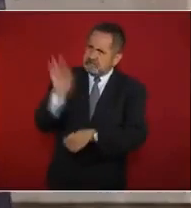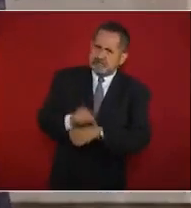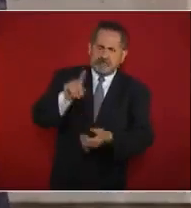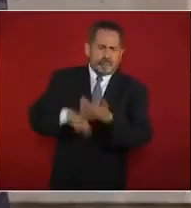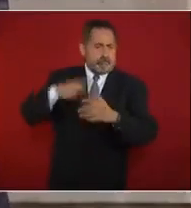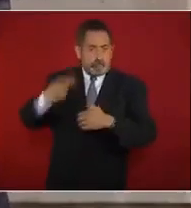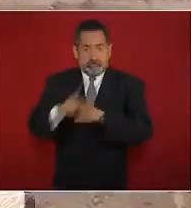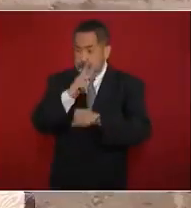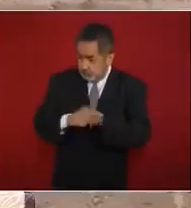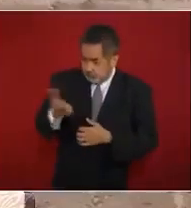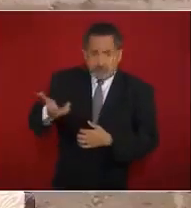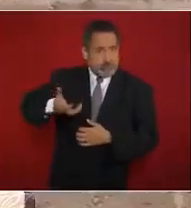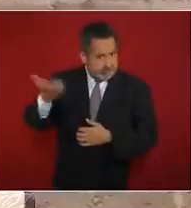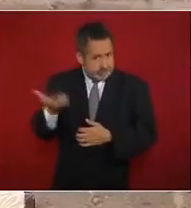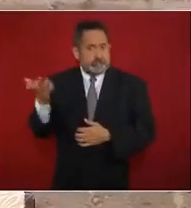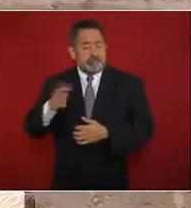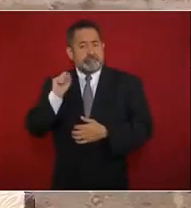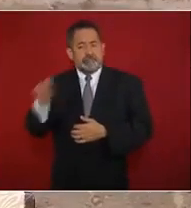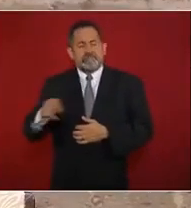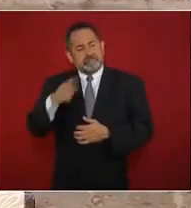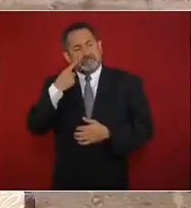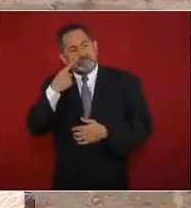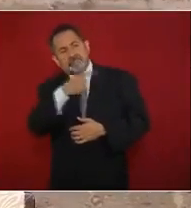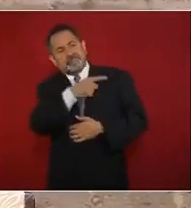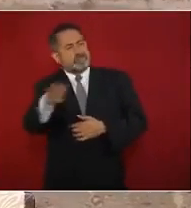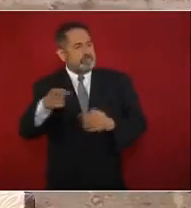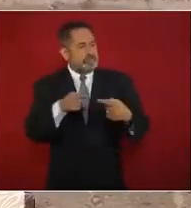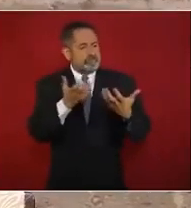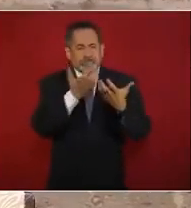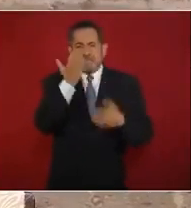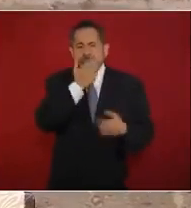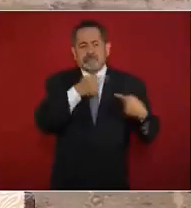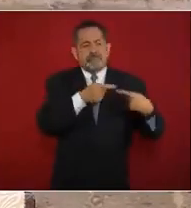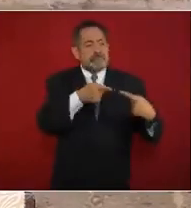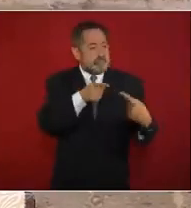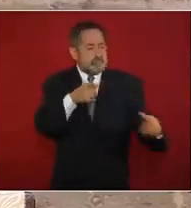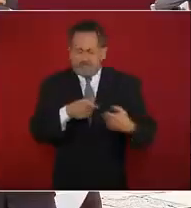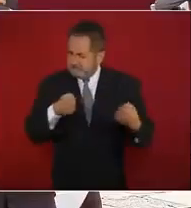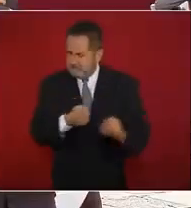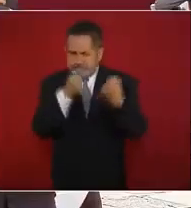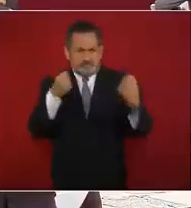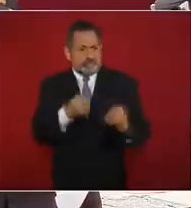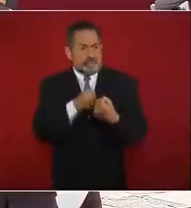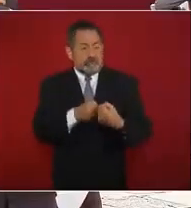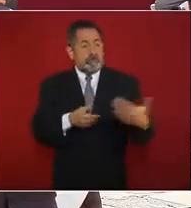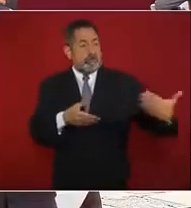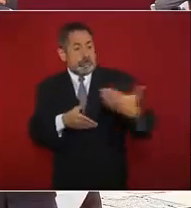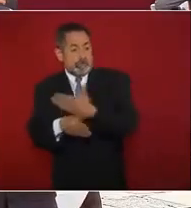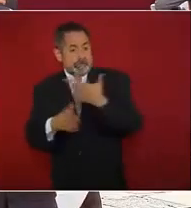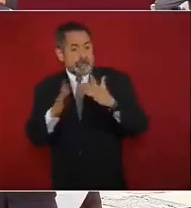de la patria y luchó contra los conservadores de su tiempo y la invasión